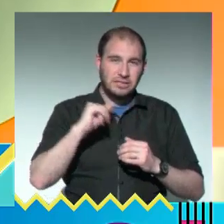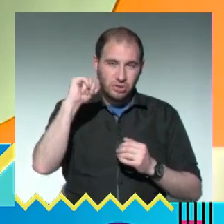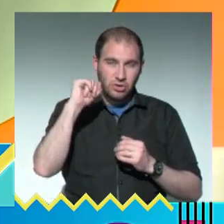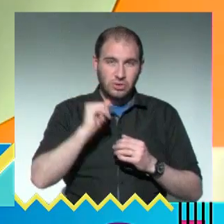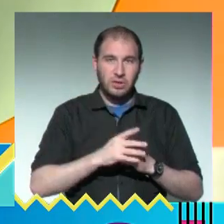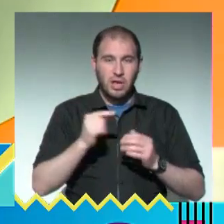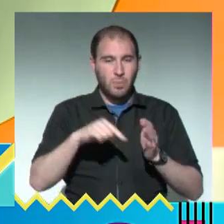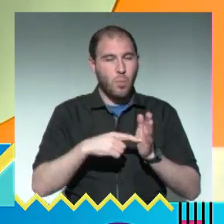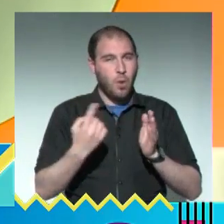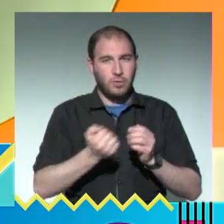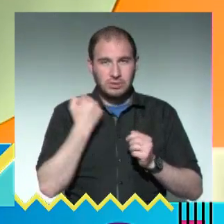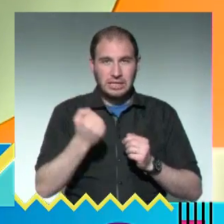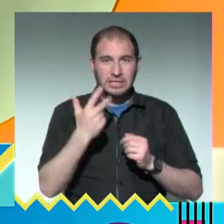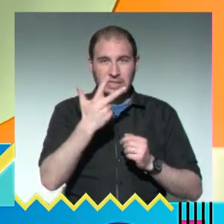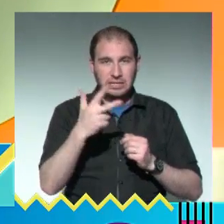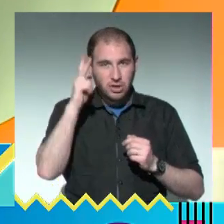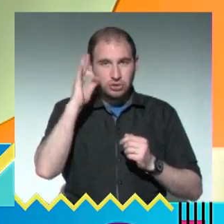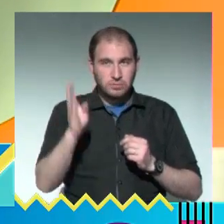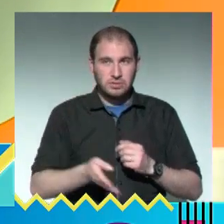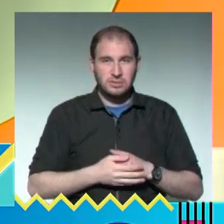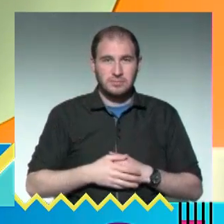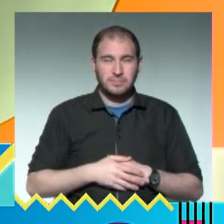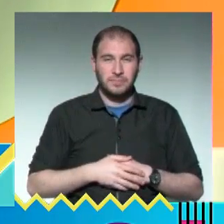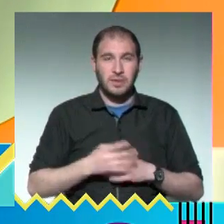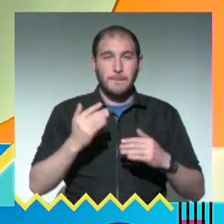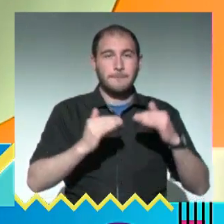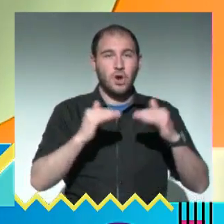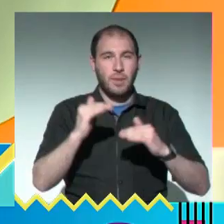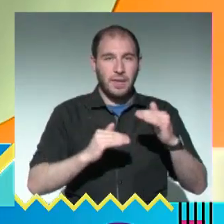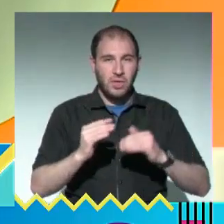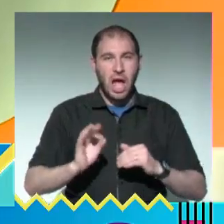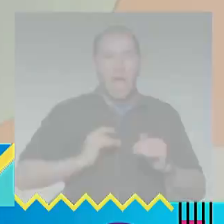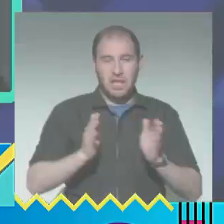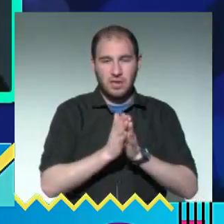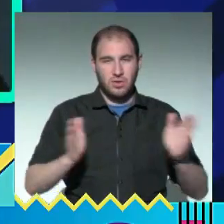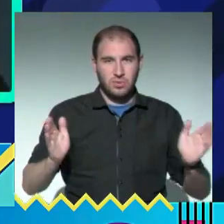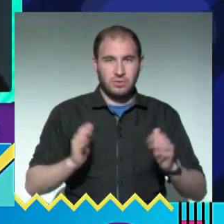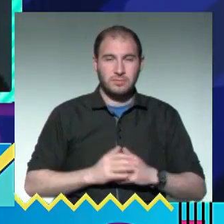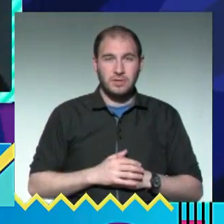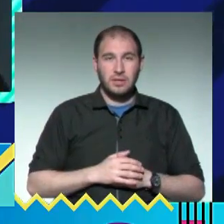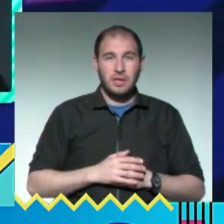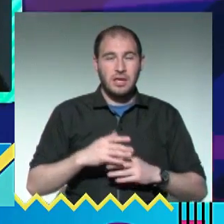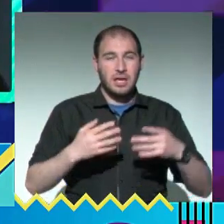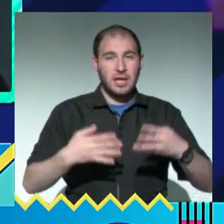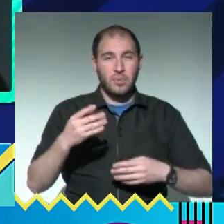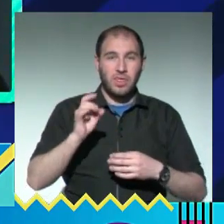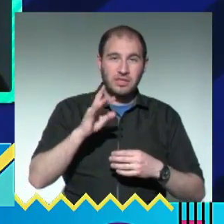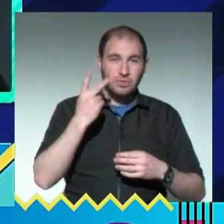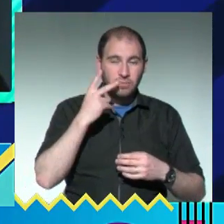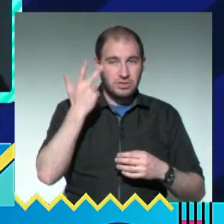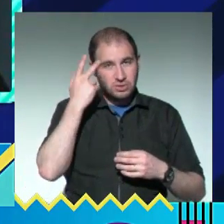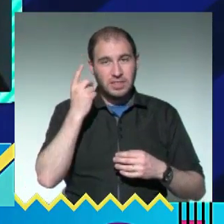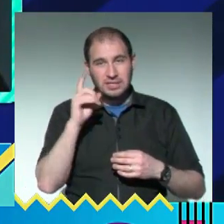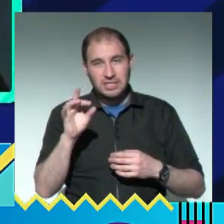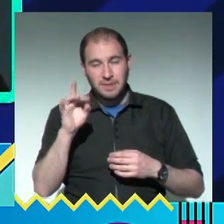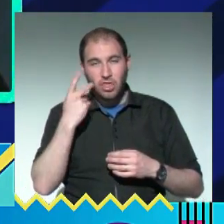una variable clave, que va a ser del 38% promedio durante todo el año, y si calculamos diciembre del 2018 con